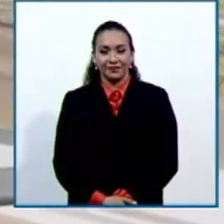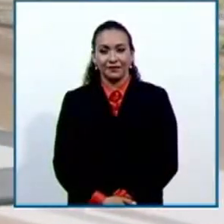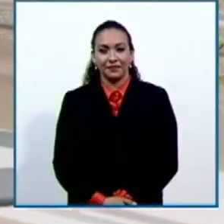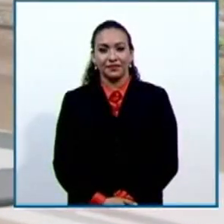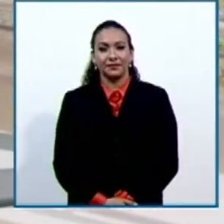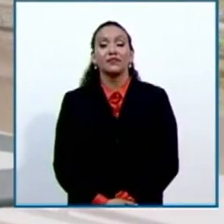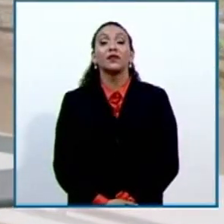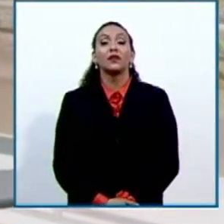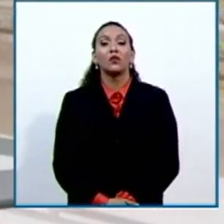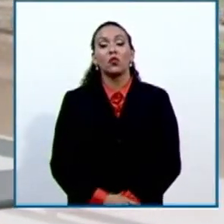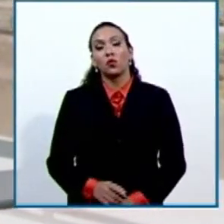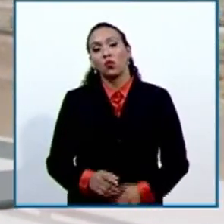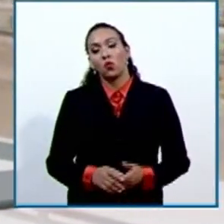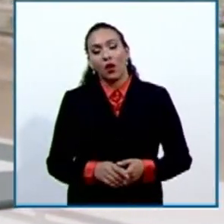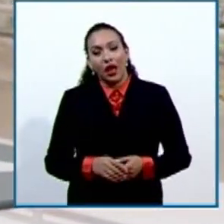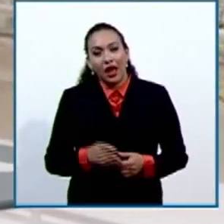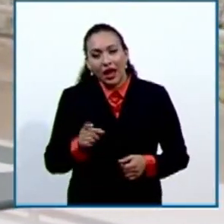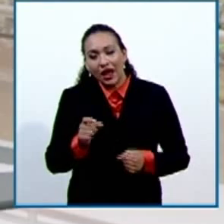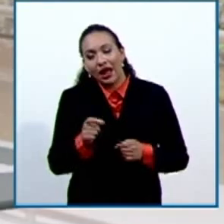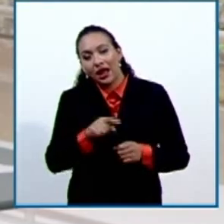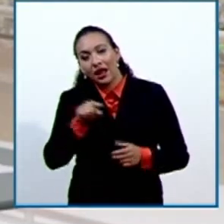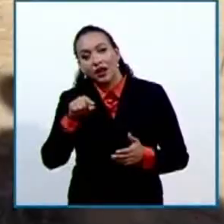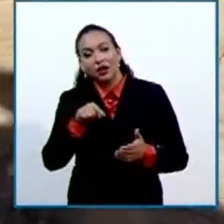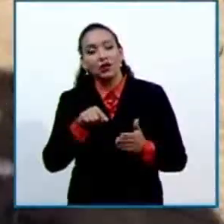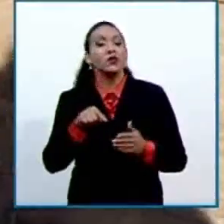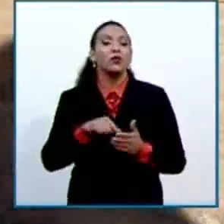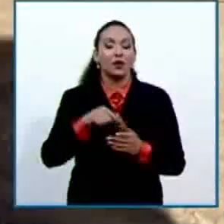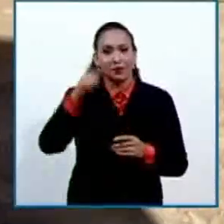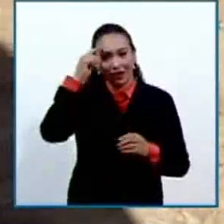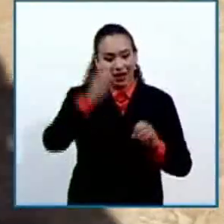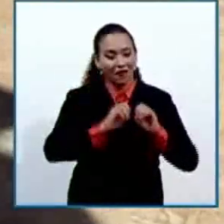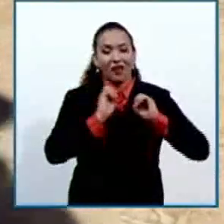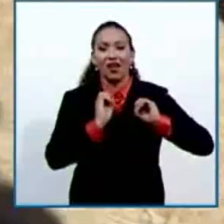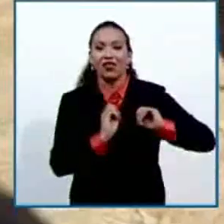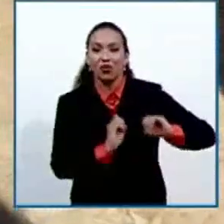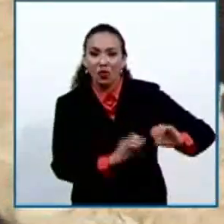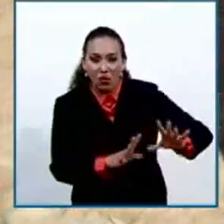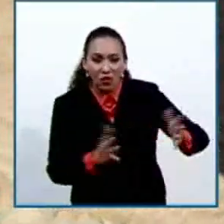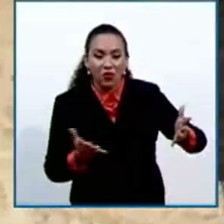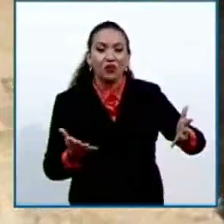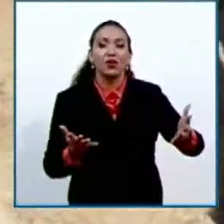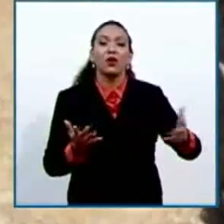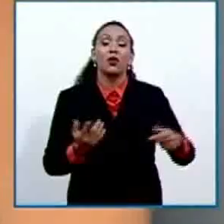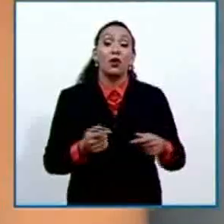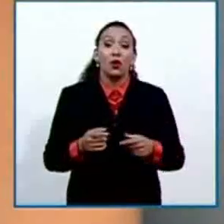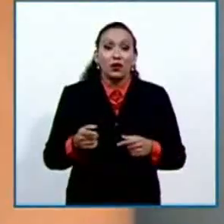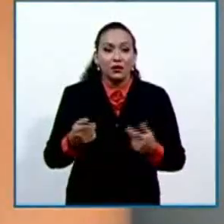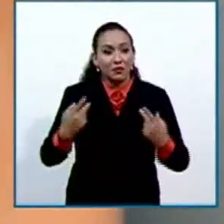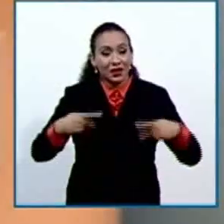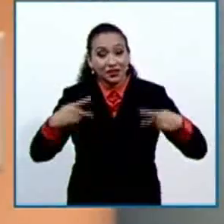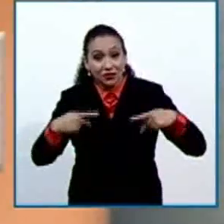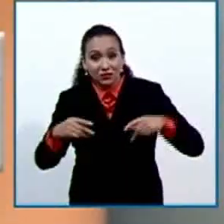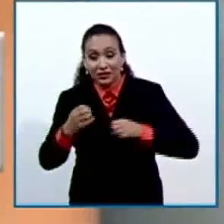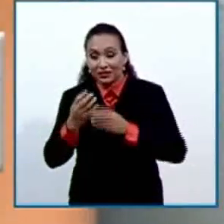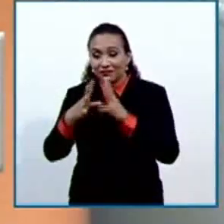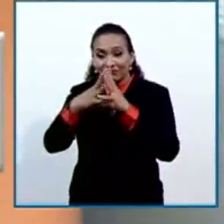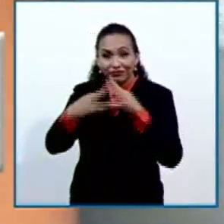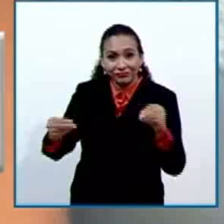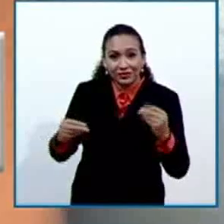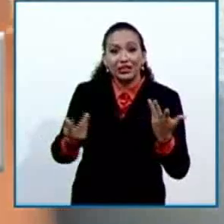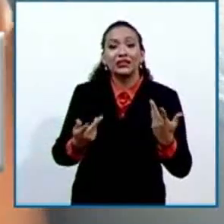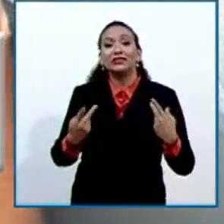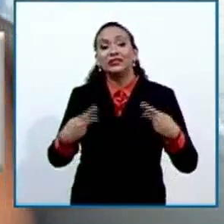El abandono en el que ha quedado el Centro Nacional de Identificación Humana y la resistencia de la Comisión Nacional de Búsqueda de Personas